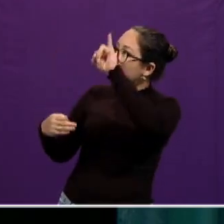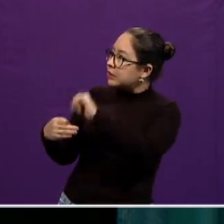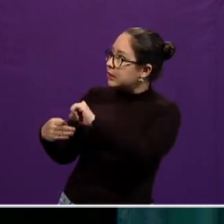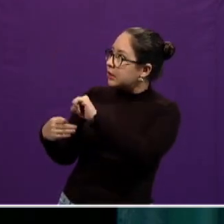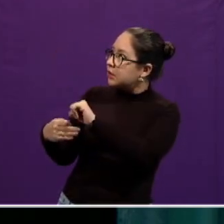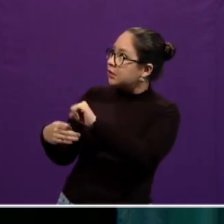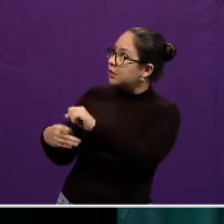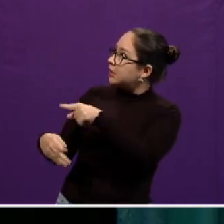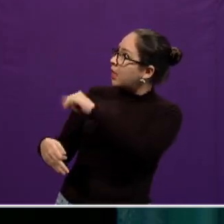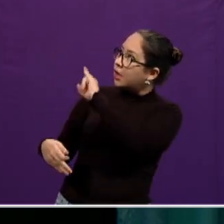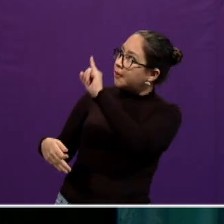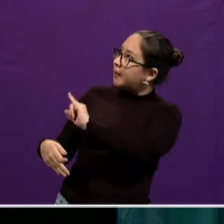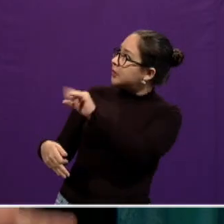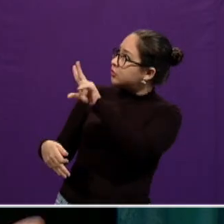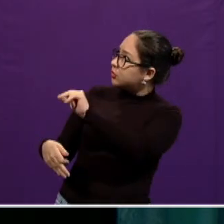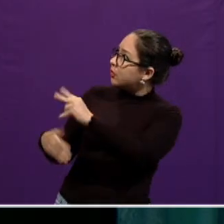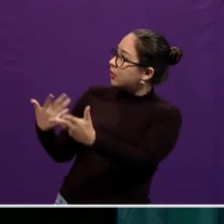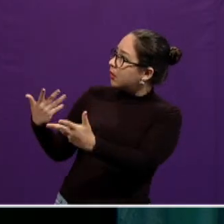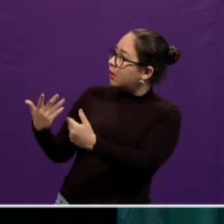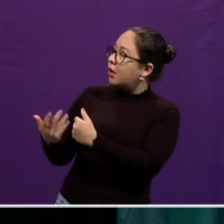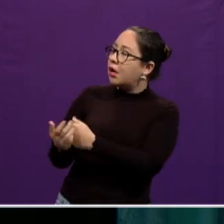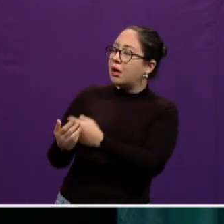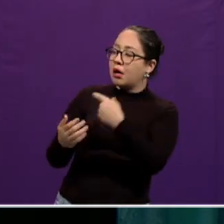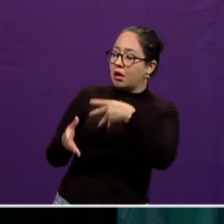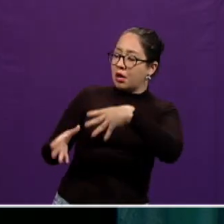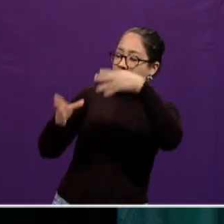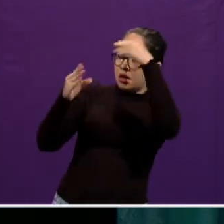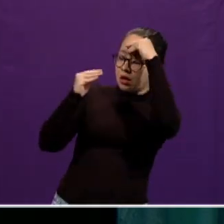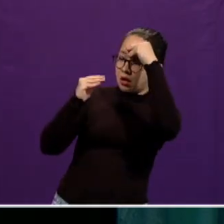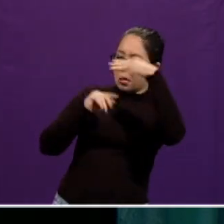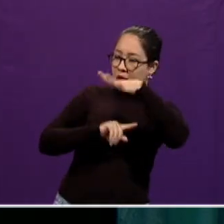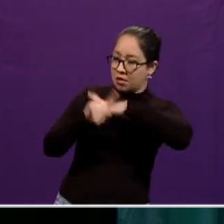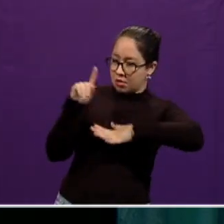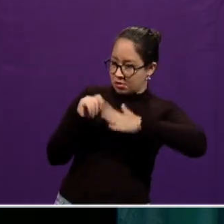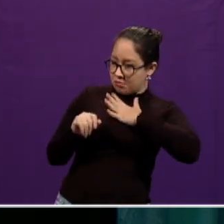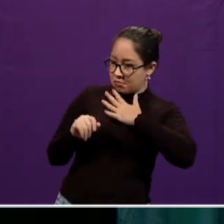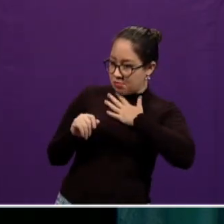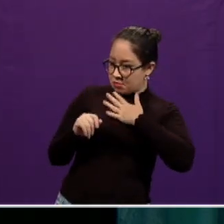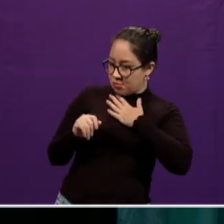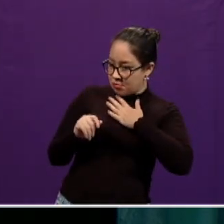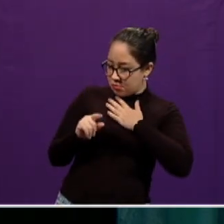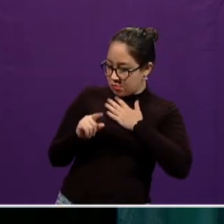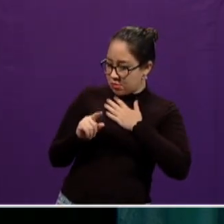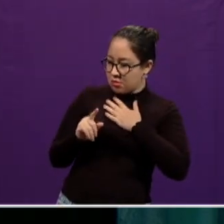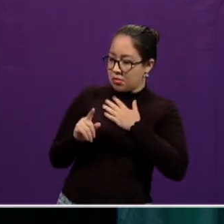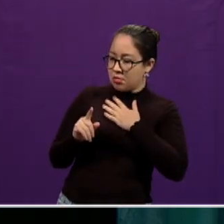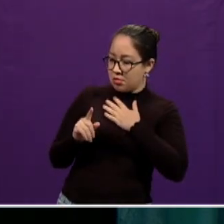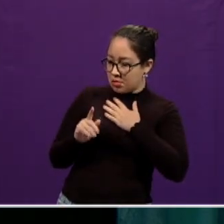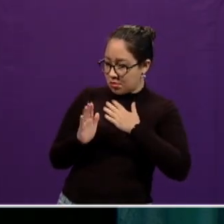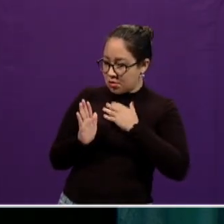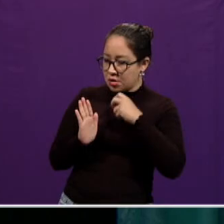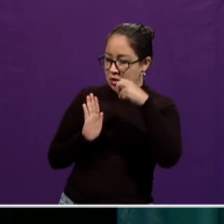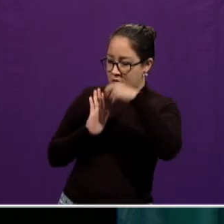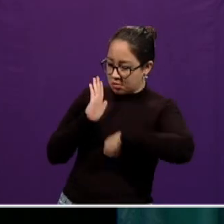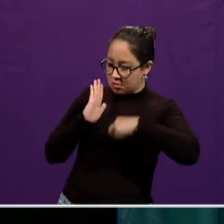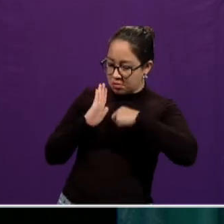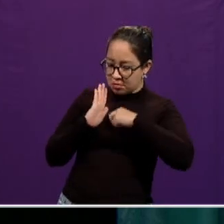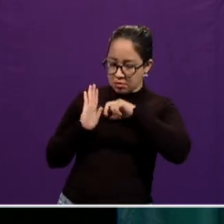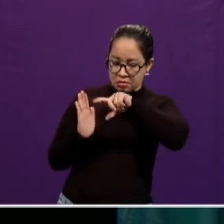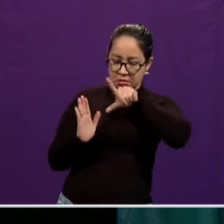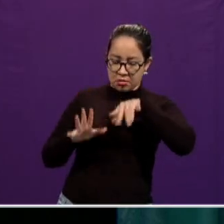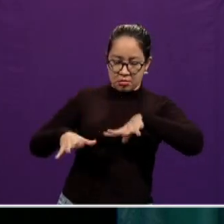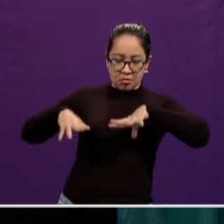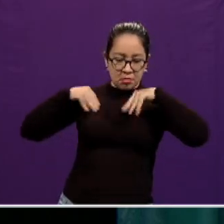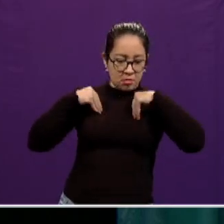De entrada yo ya aprendo eso por mi contexto, ¿no? Y entonces es algo, es un reforzador positivo porque también le digo a mi hijo, debemos ayudar a